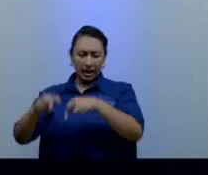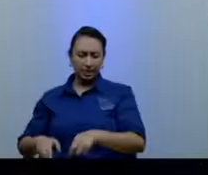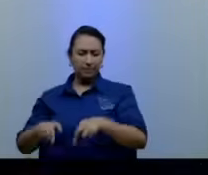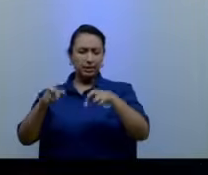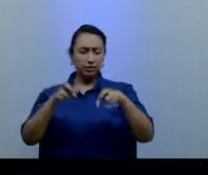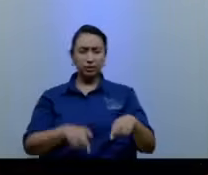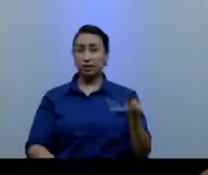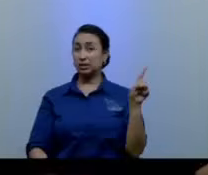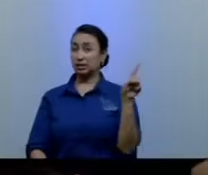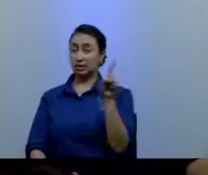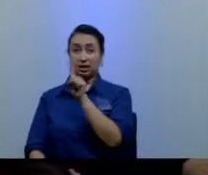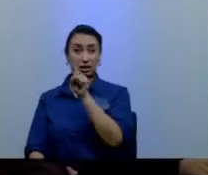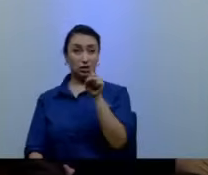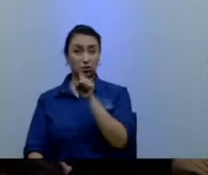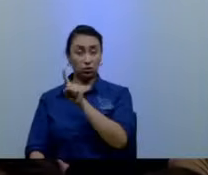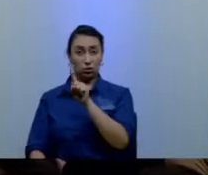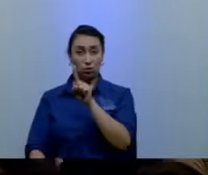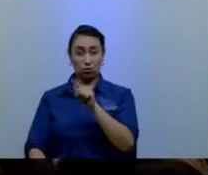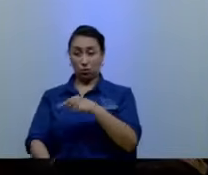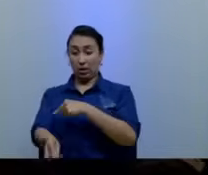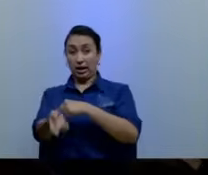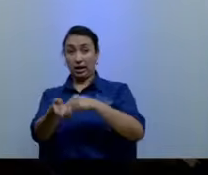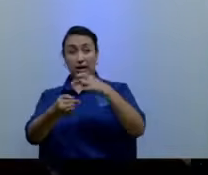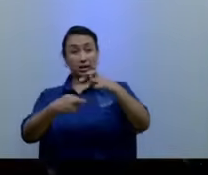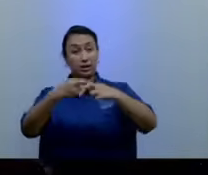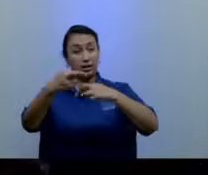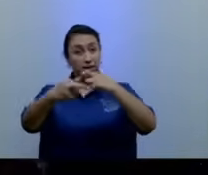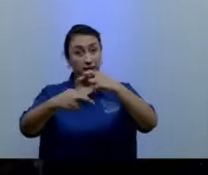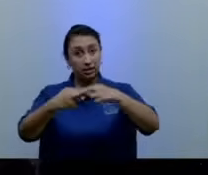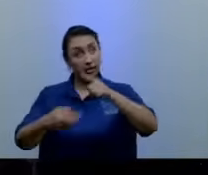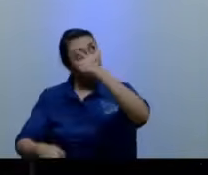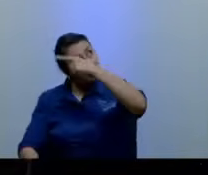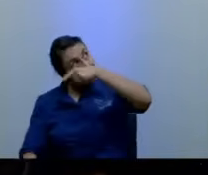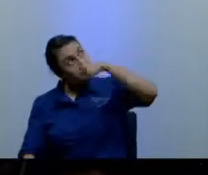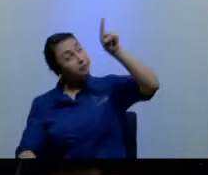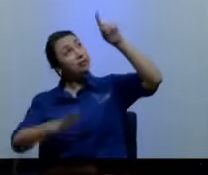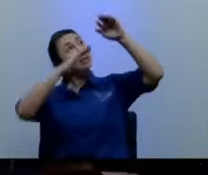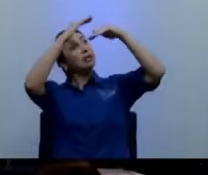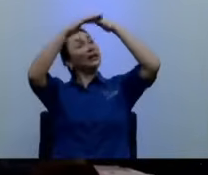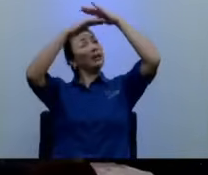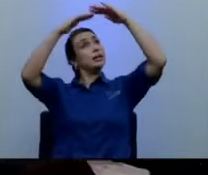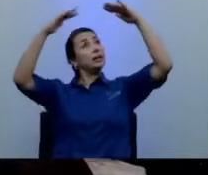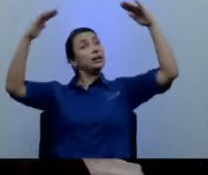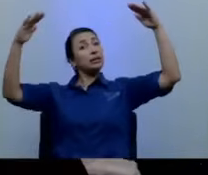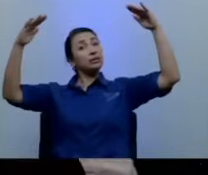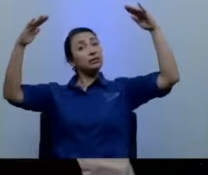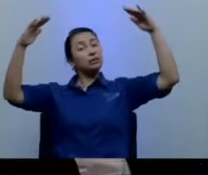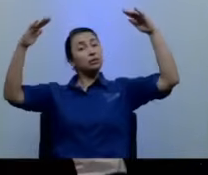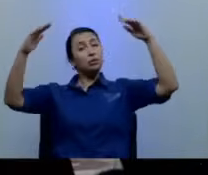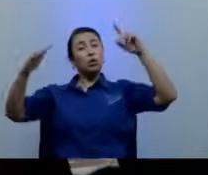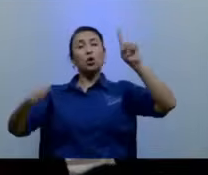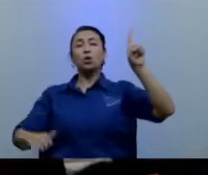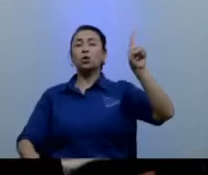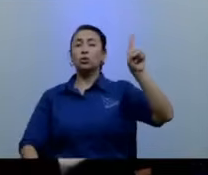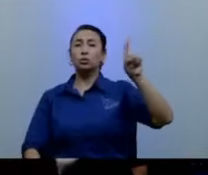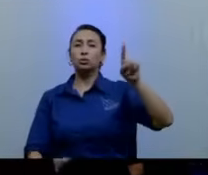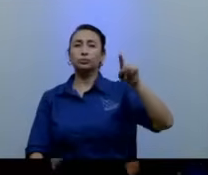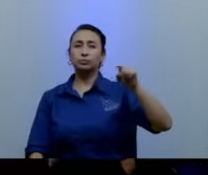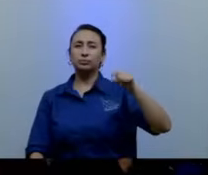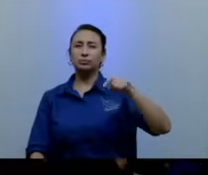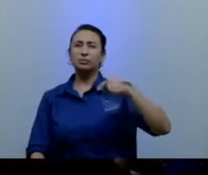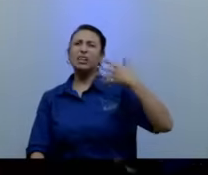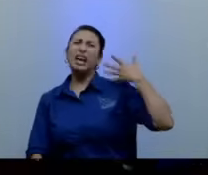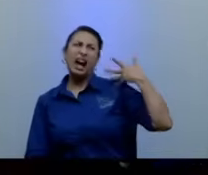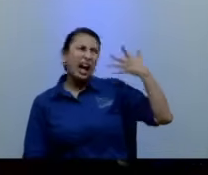ladrones, adúlteros, blasfemos, y dice todo eso, y al final dice, y esto erais. O